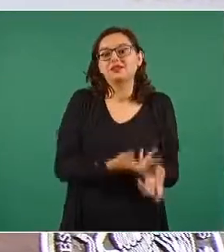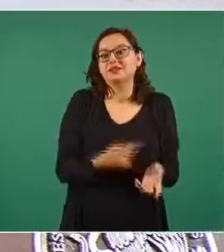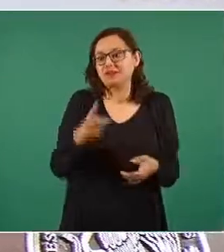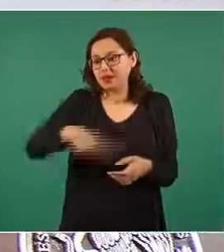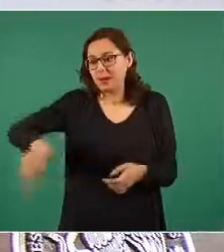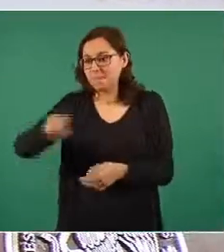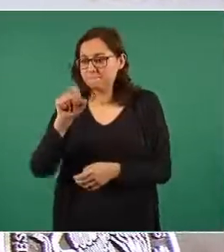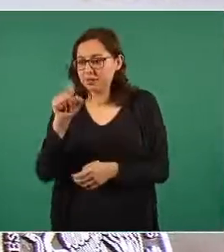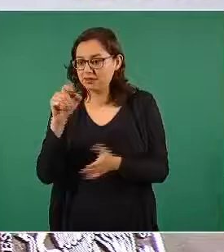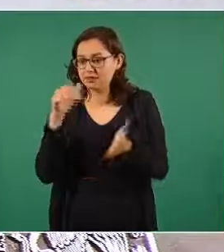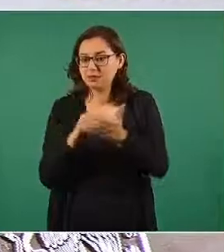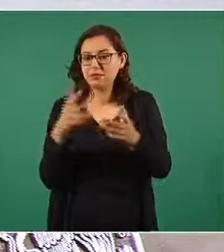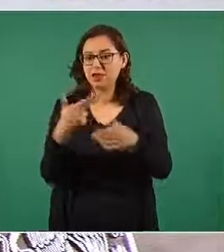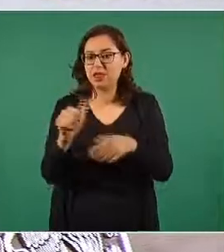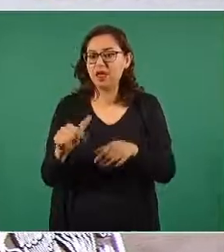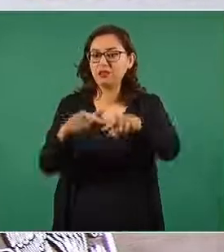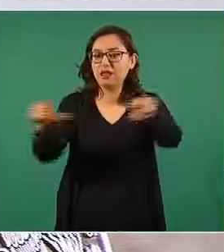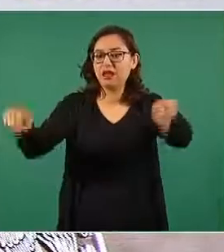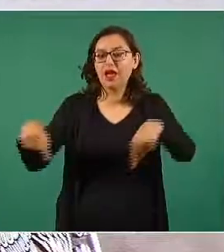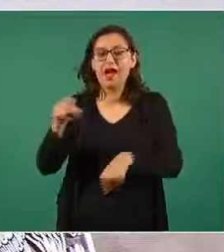Posteriormente